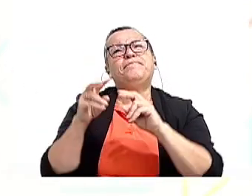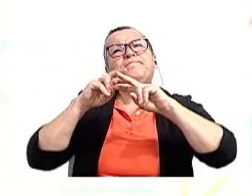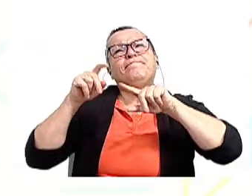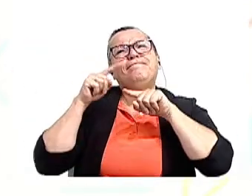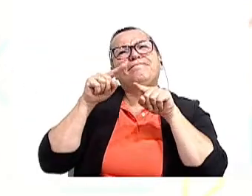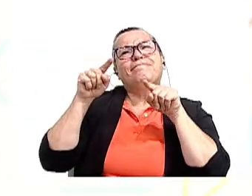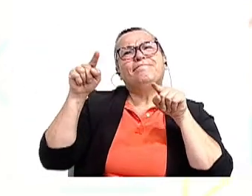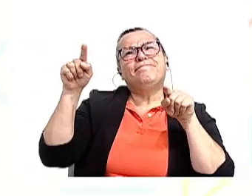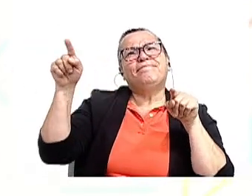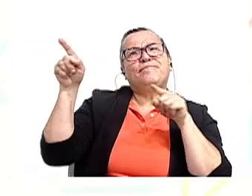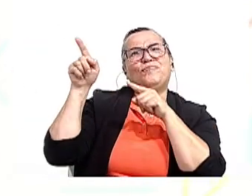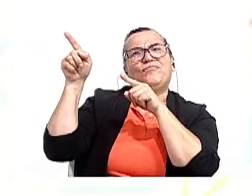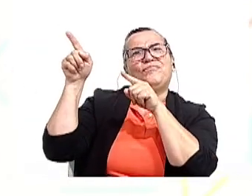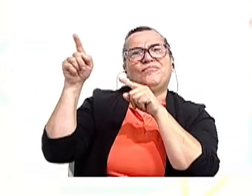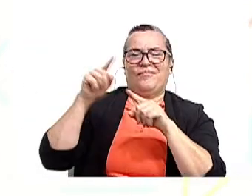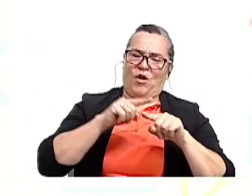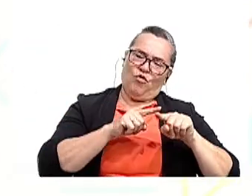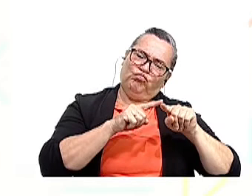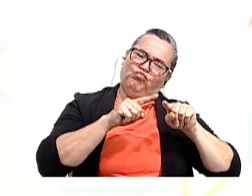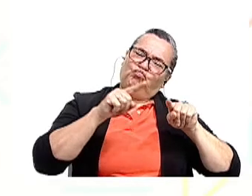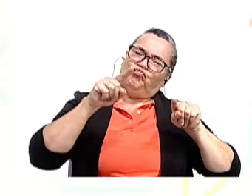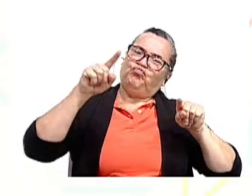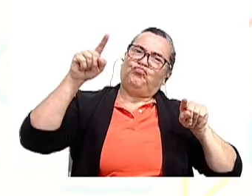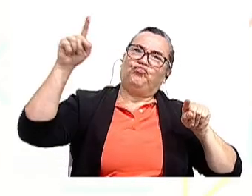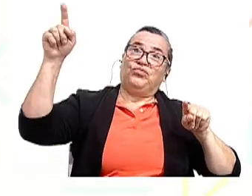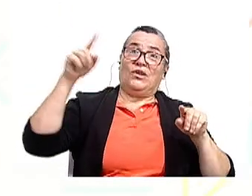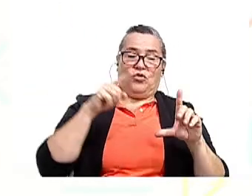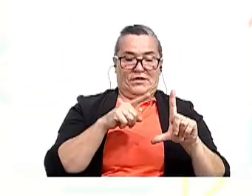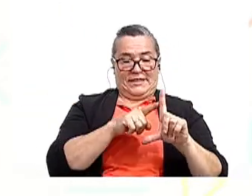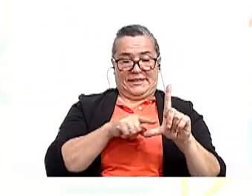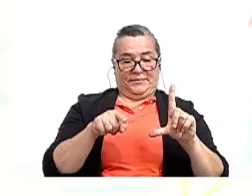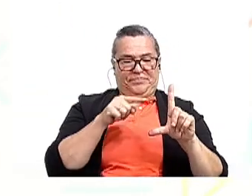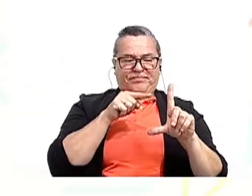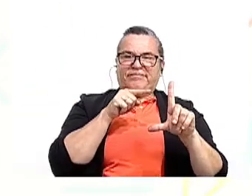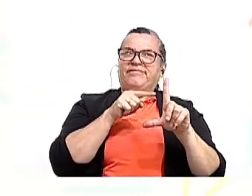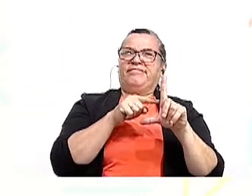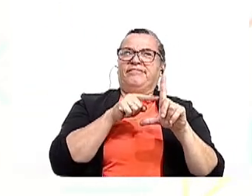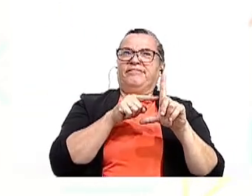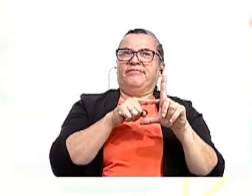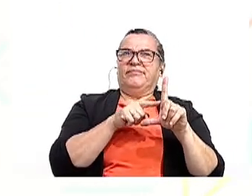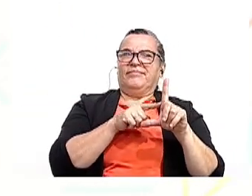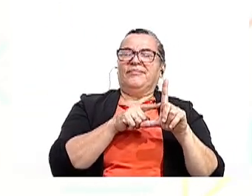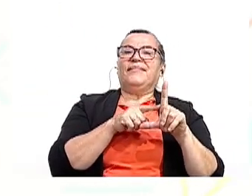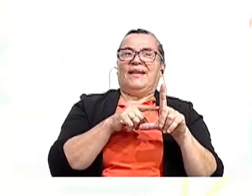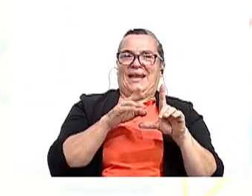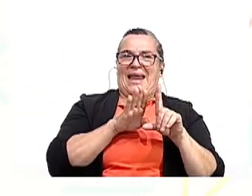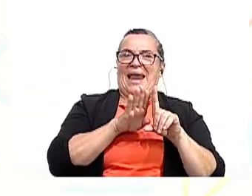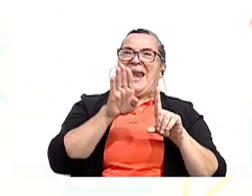situación gráficamente. En este momento vemos que la gráfica es como